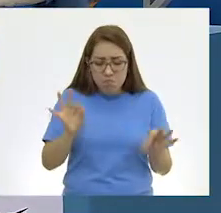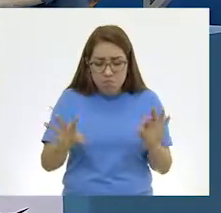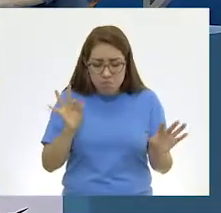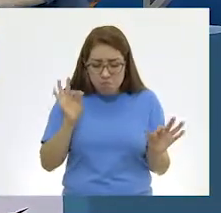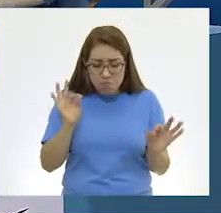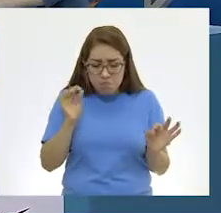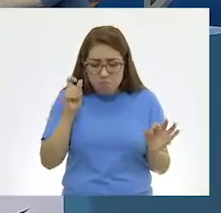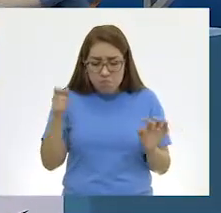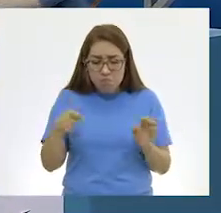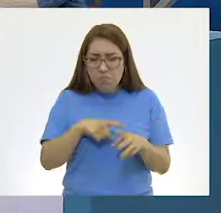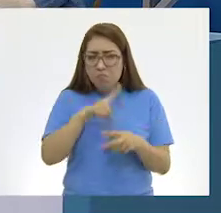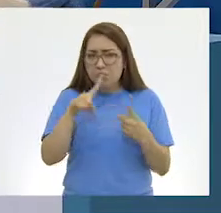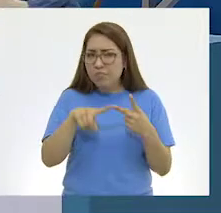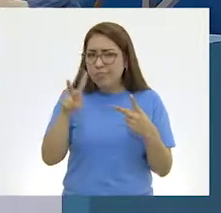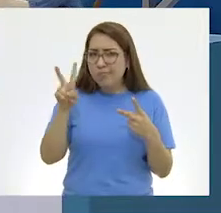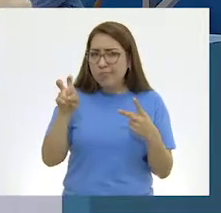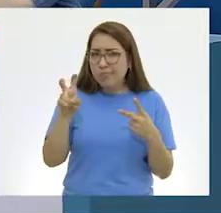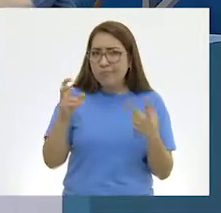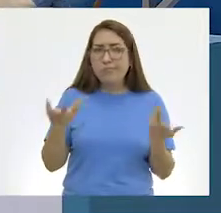nuestra segunda oración?